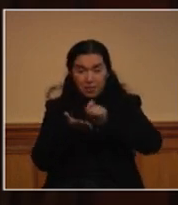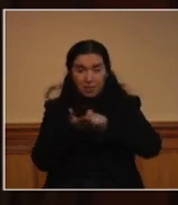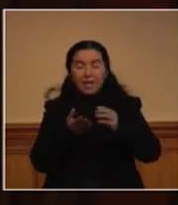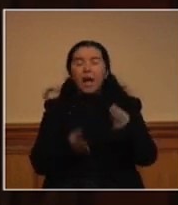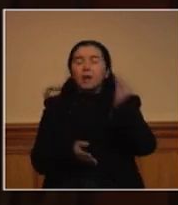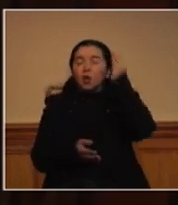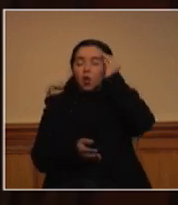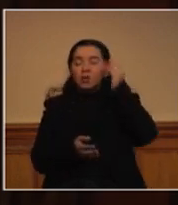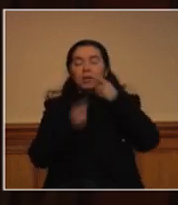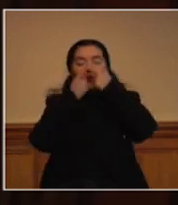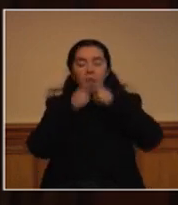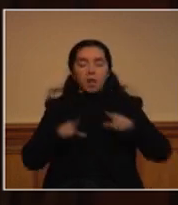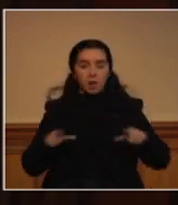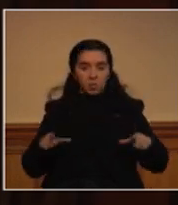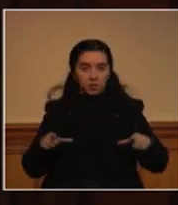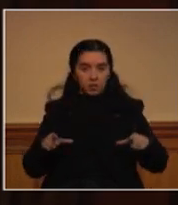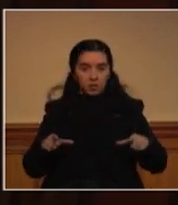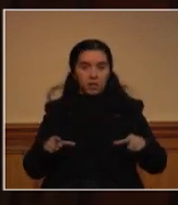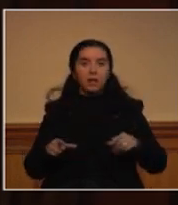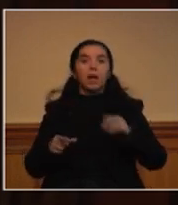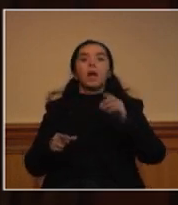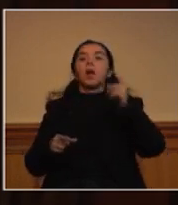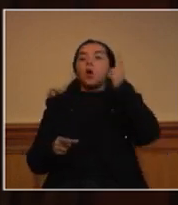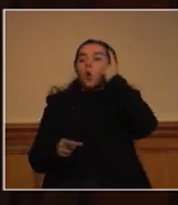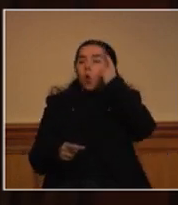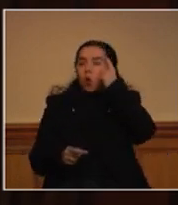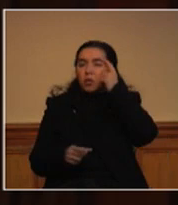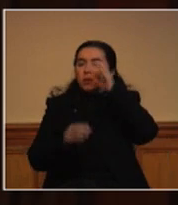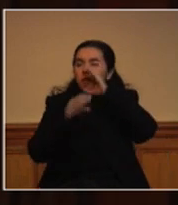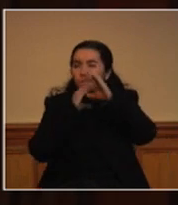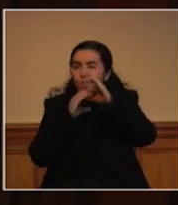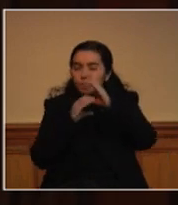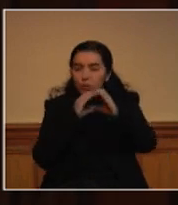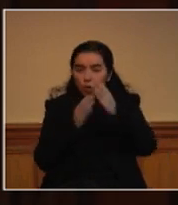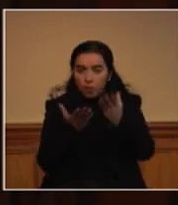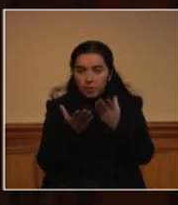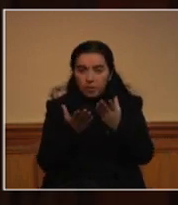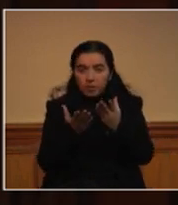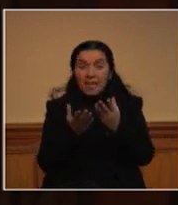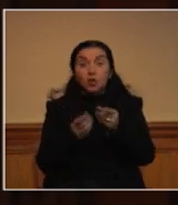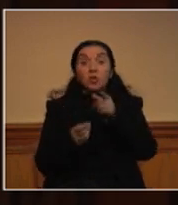conciencia lingüística, la conciencia comunicativa, lo que